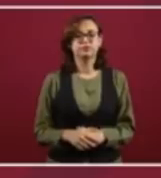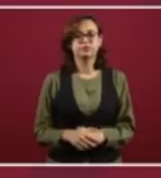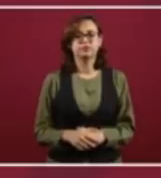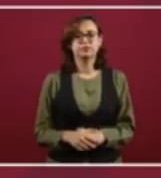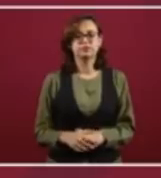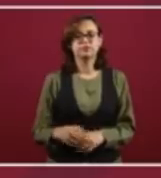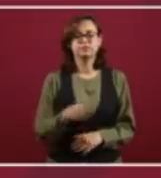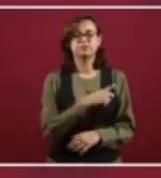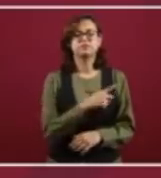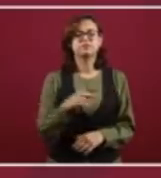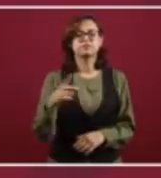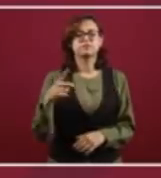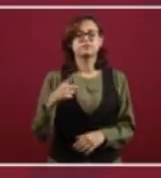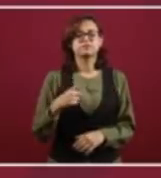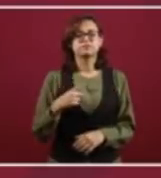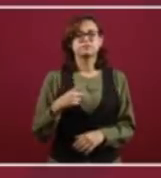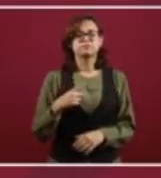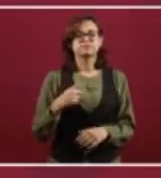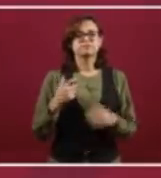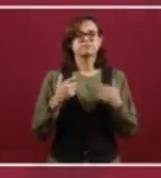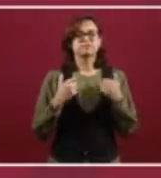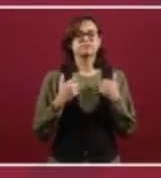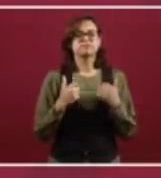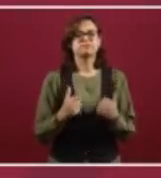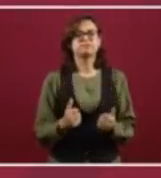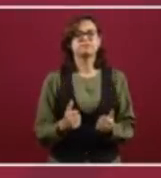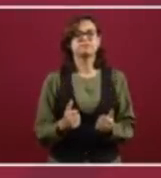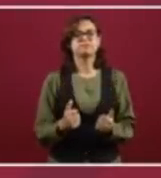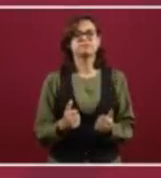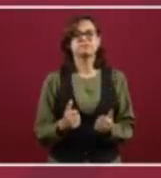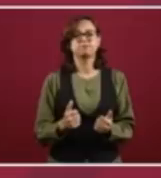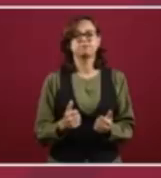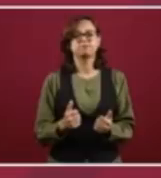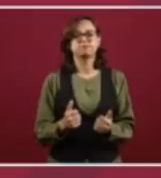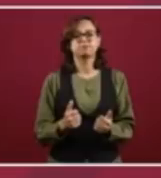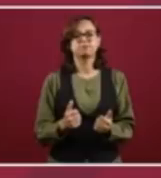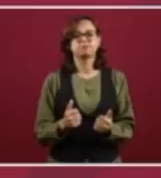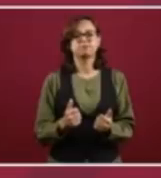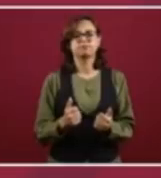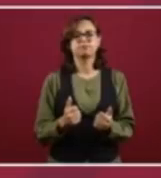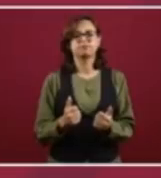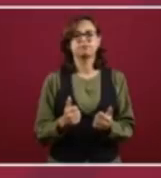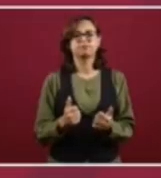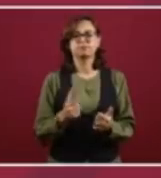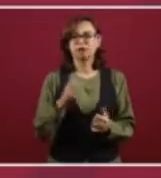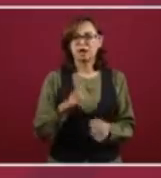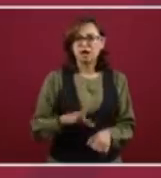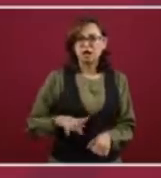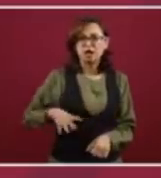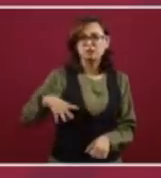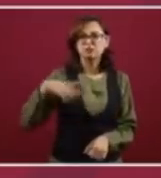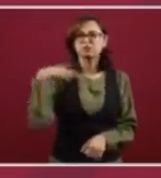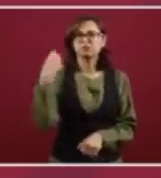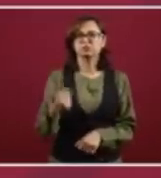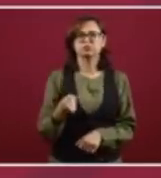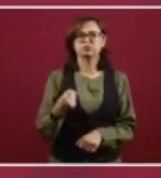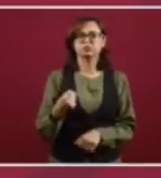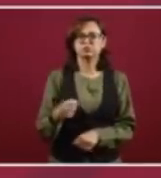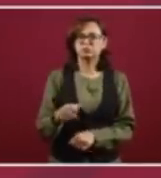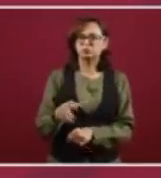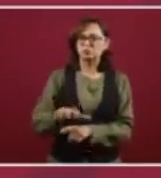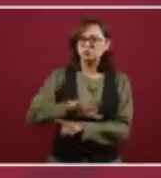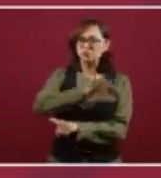tomar en cuenta que el uso de la fuerza no es la